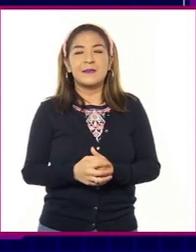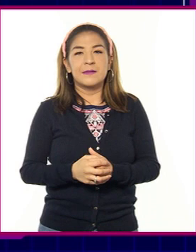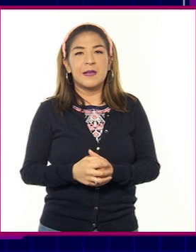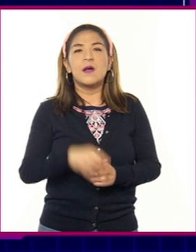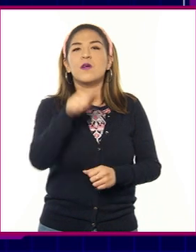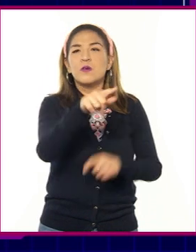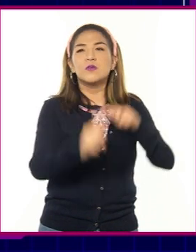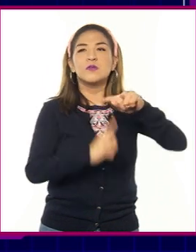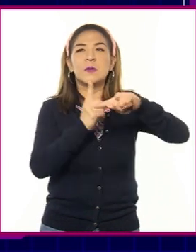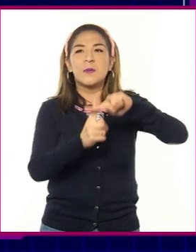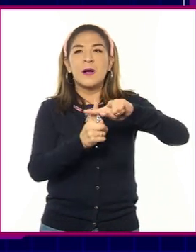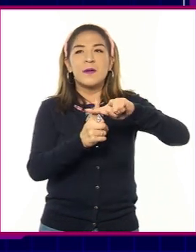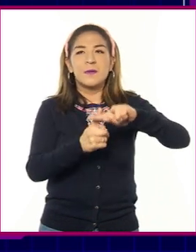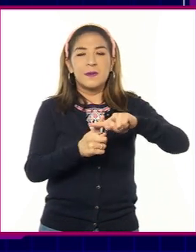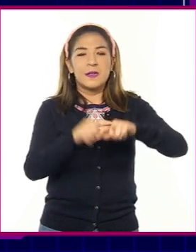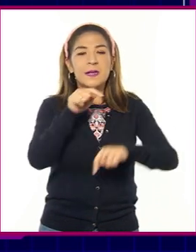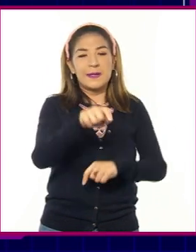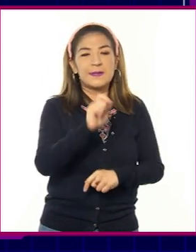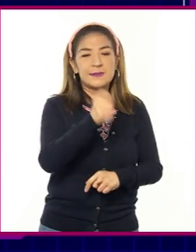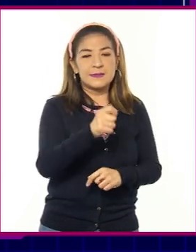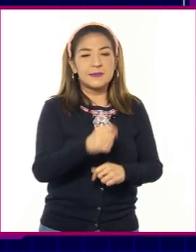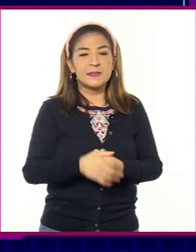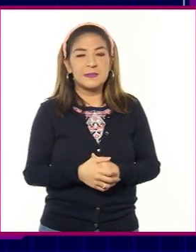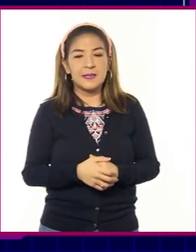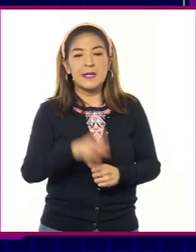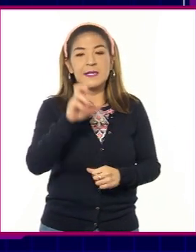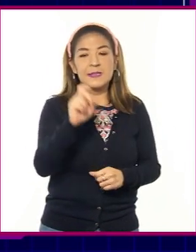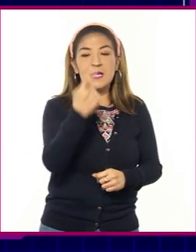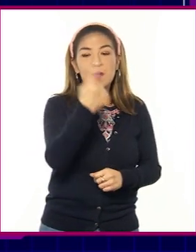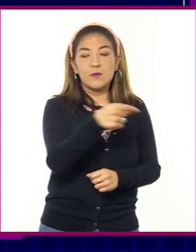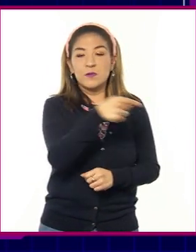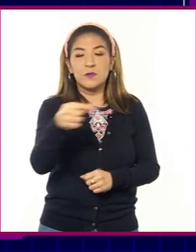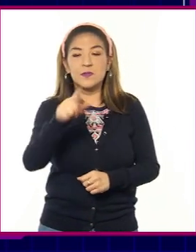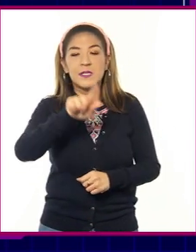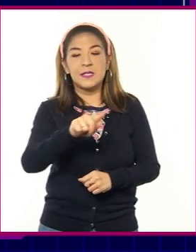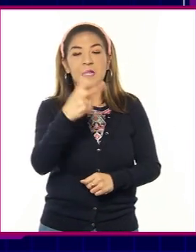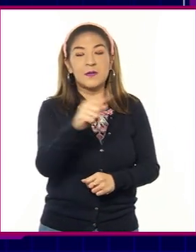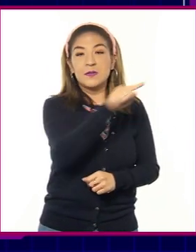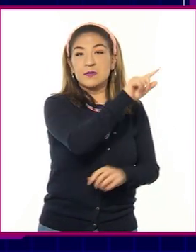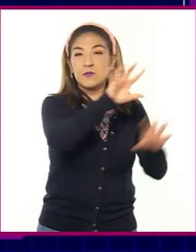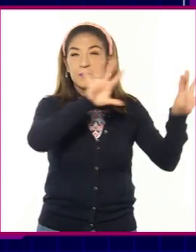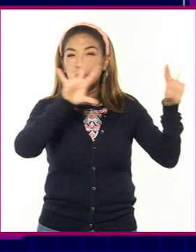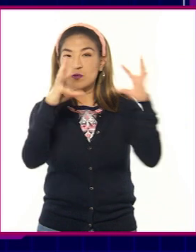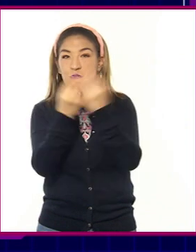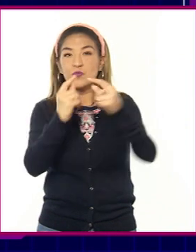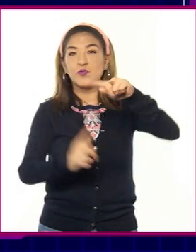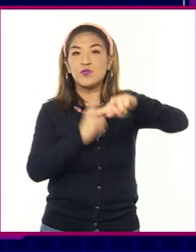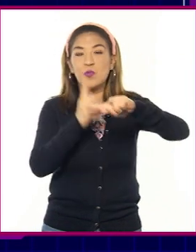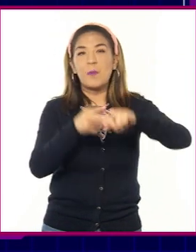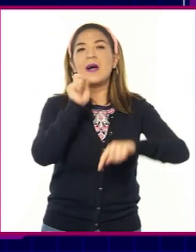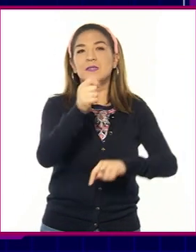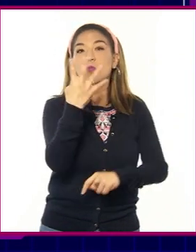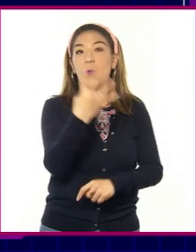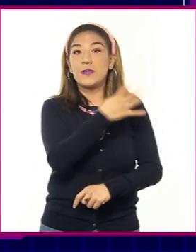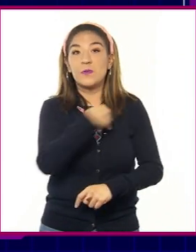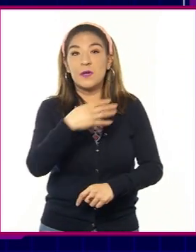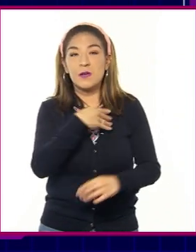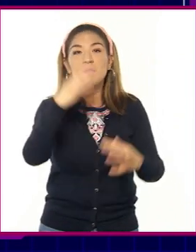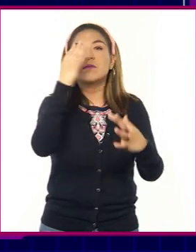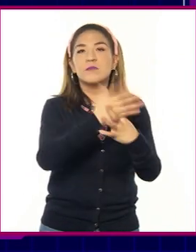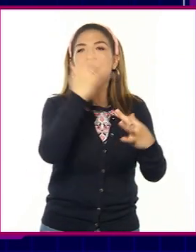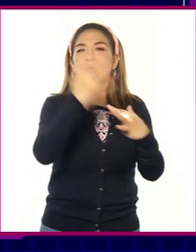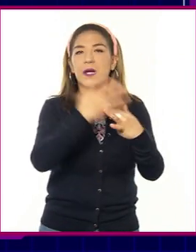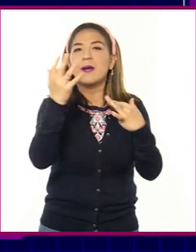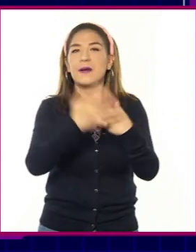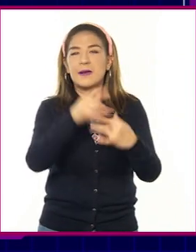se obtiene 31/72, que es el total que hay que repartir entre los 4 hijos de forma directamente